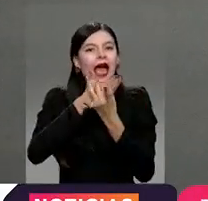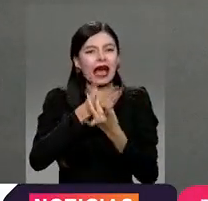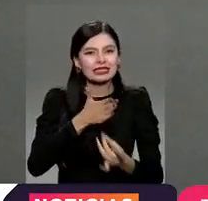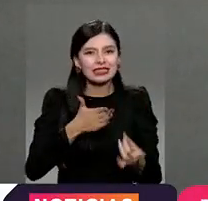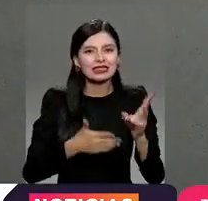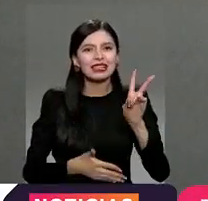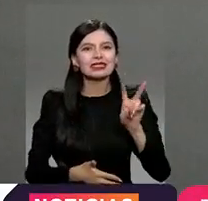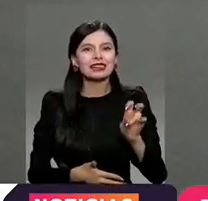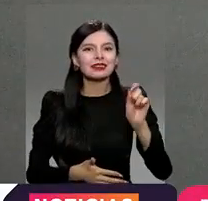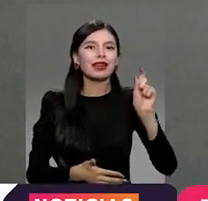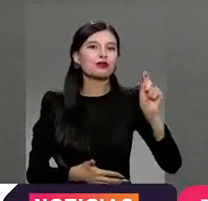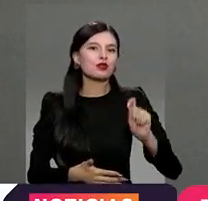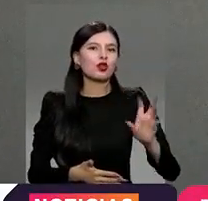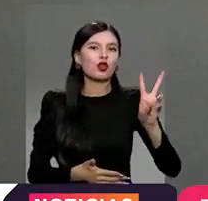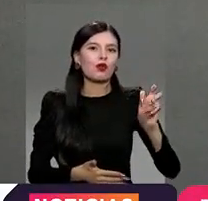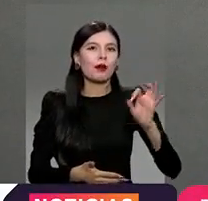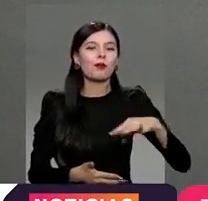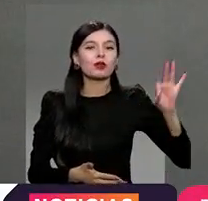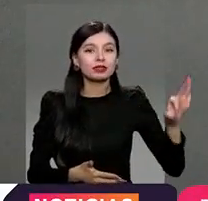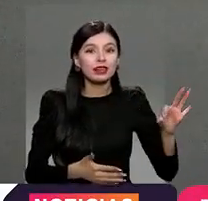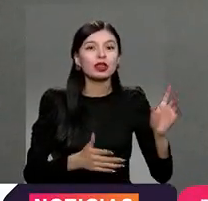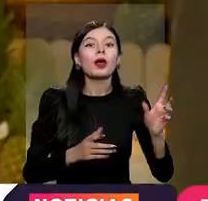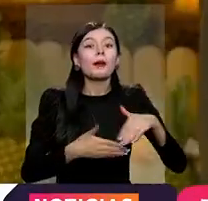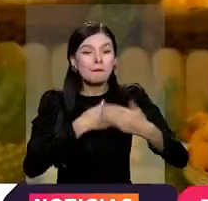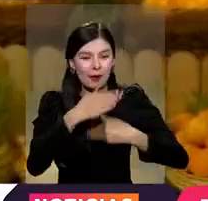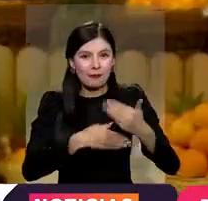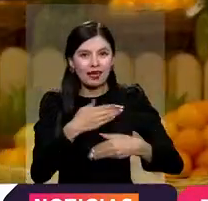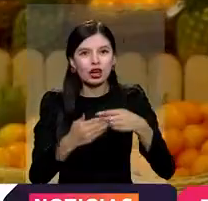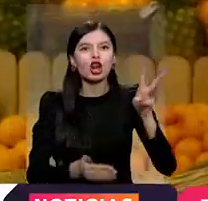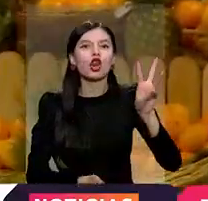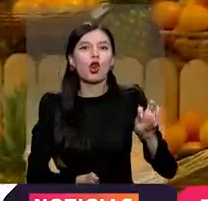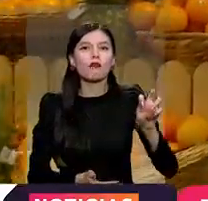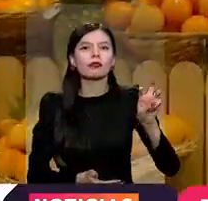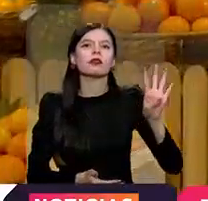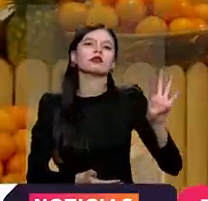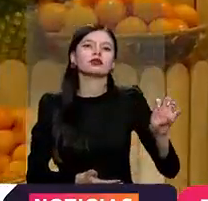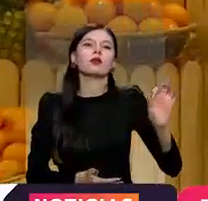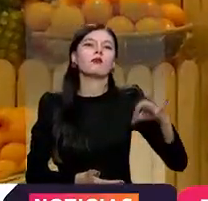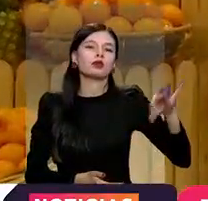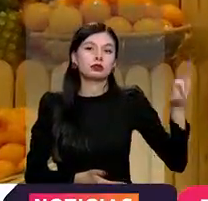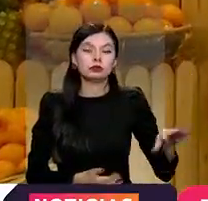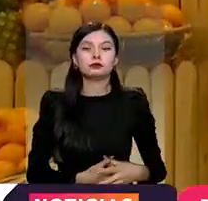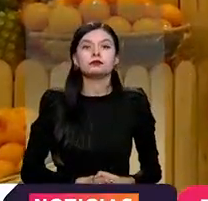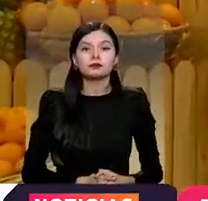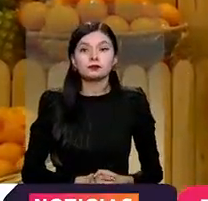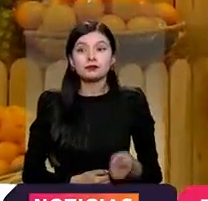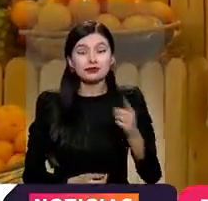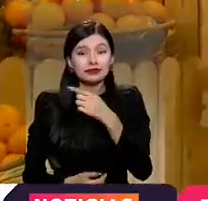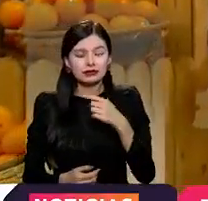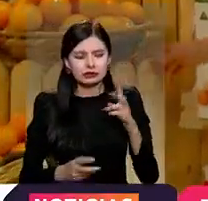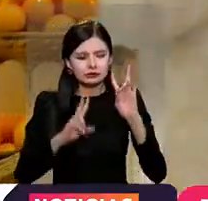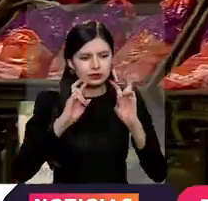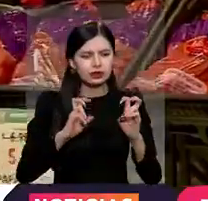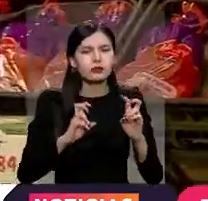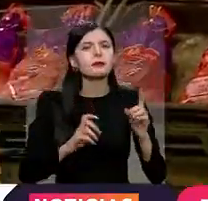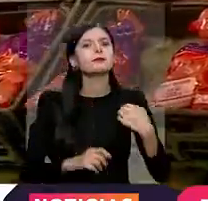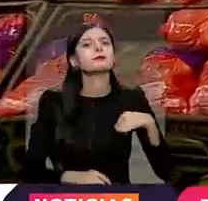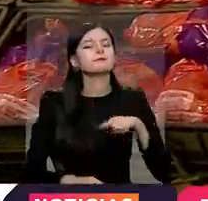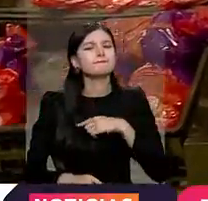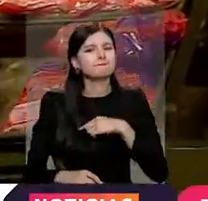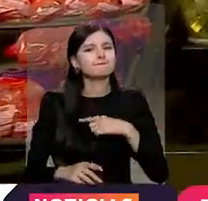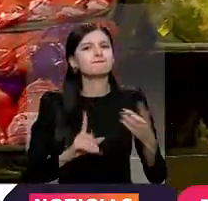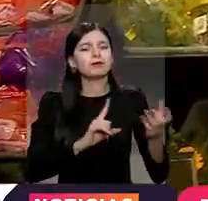o el papel higiénico hasta un 98%. En el estudio se notó la necesidad de almacenar alimentos frente a una situación inestable y